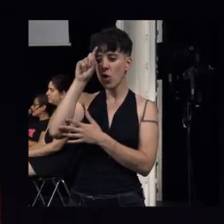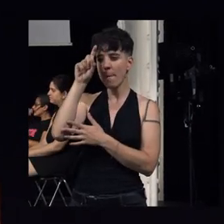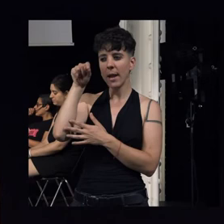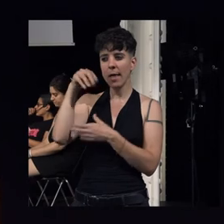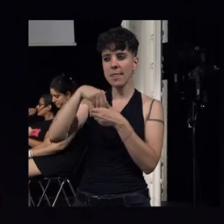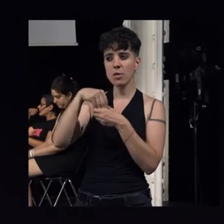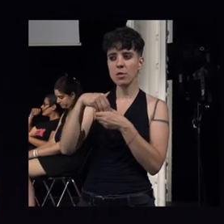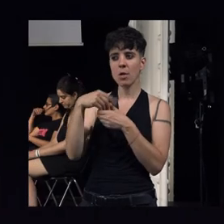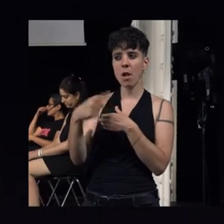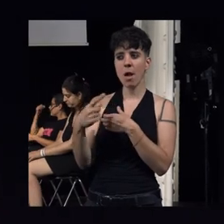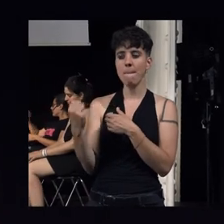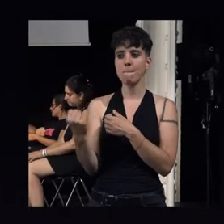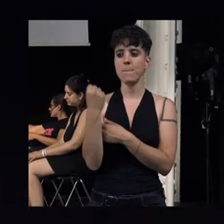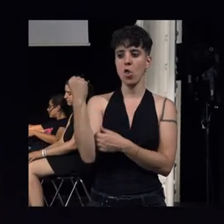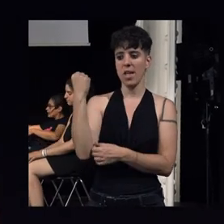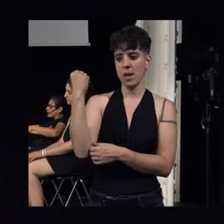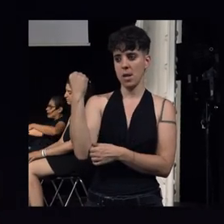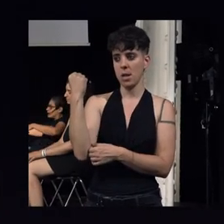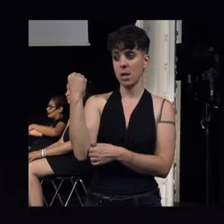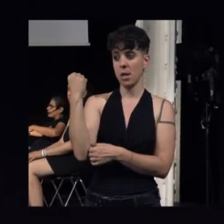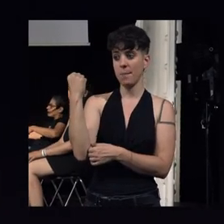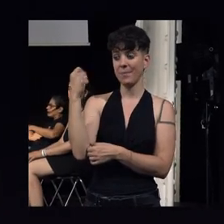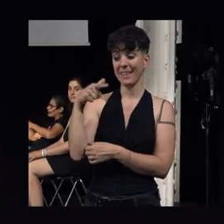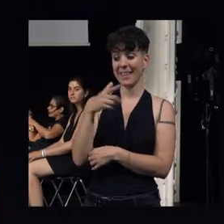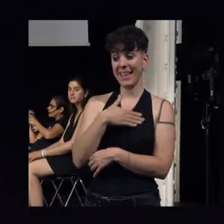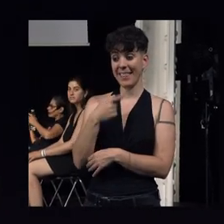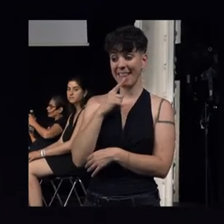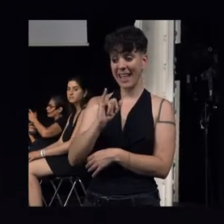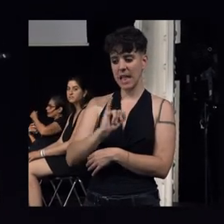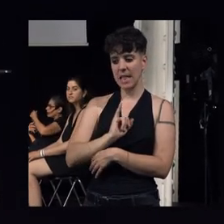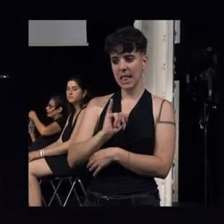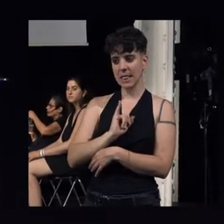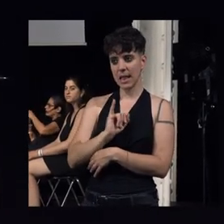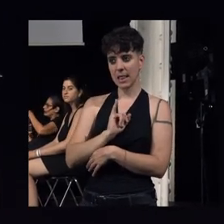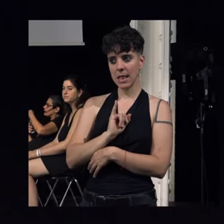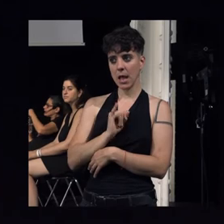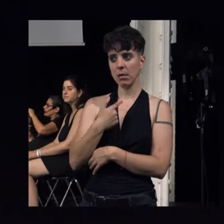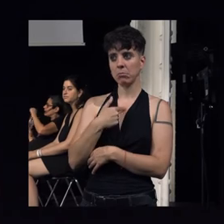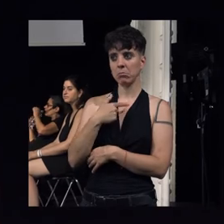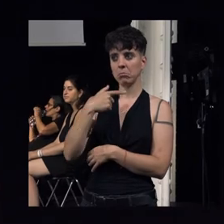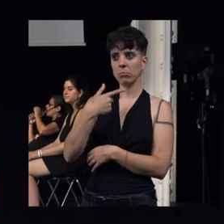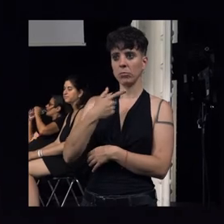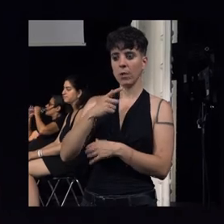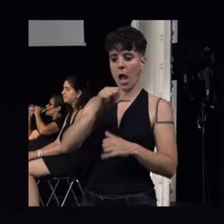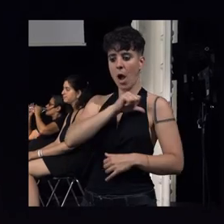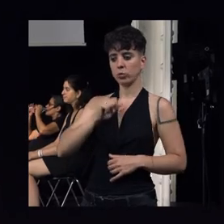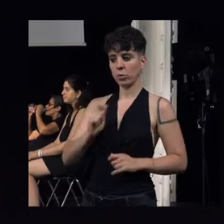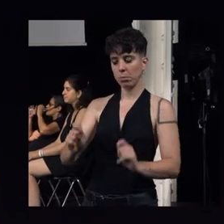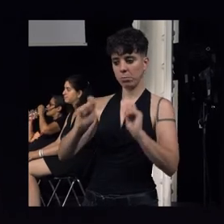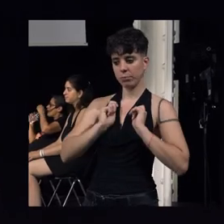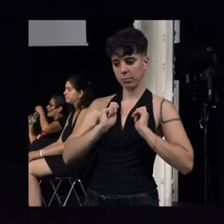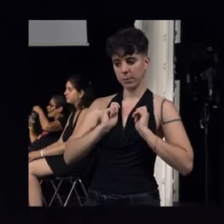poder. Por lo tanto, nuestra identidad era lo que nos poníamos nosotros. Pero hay